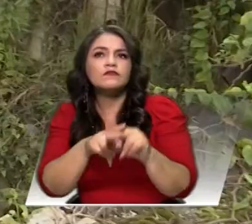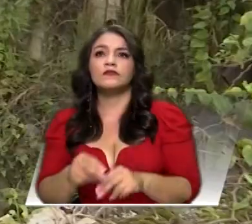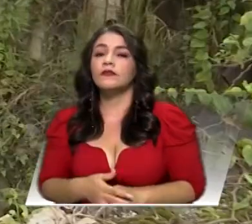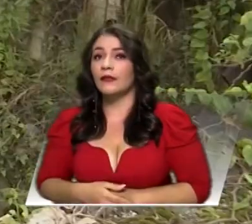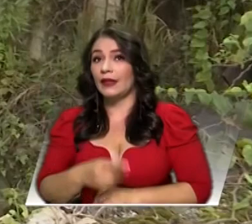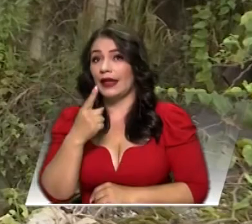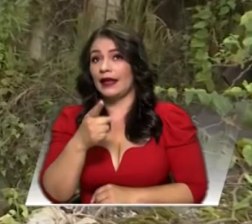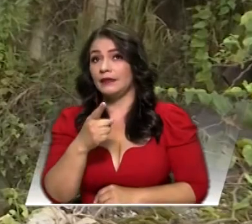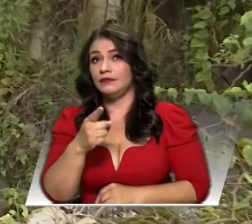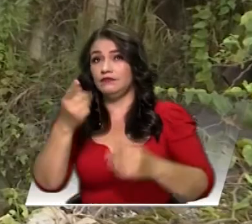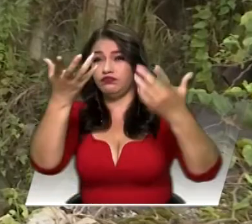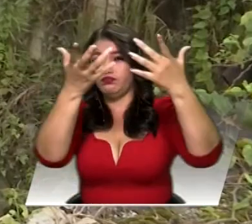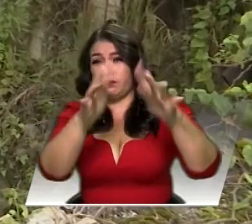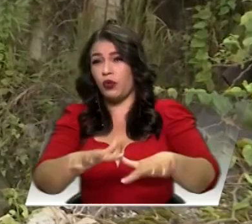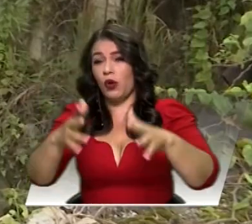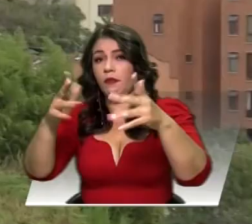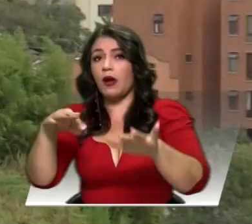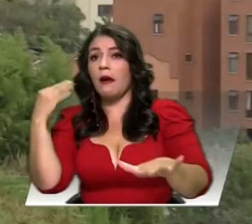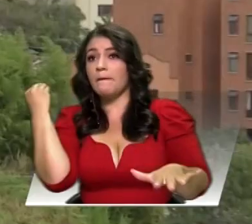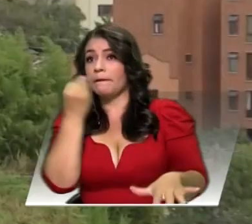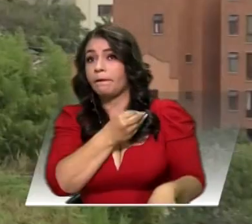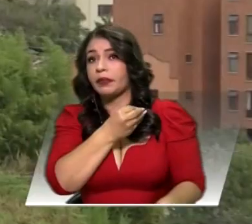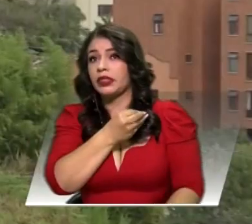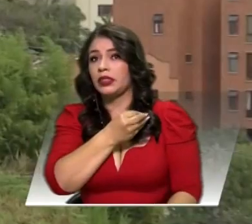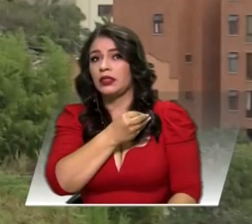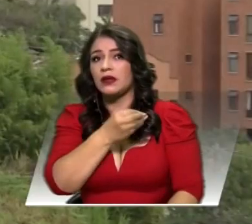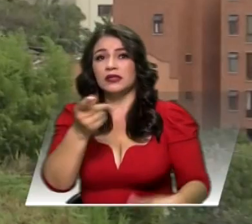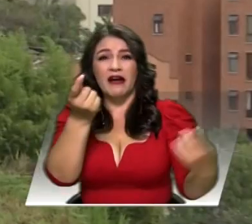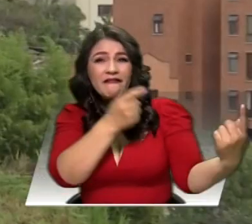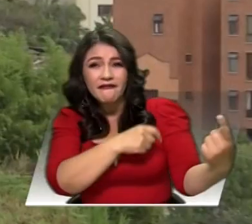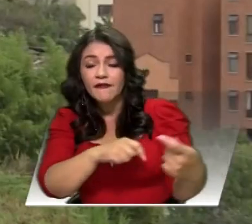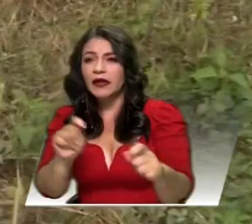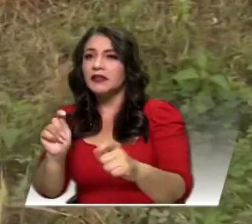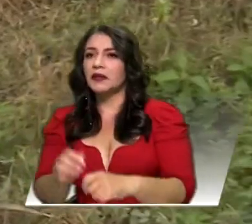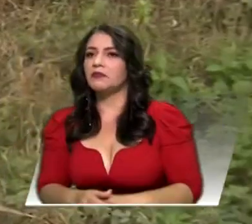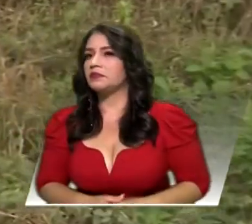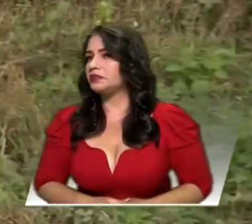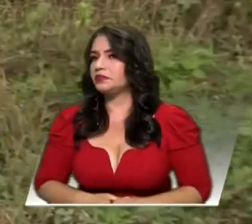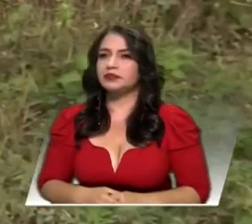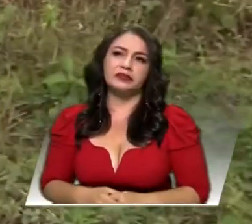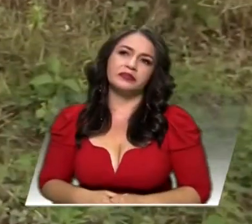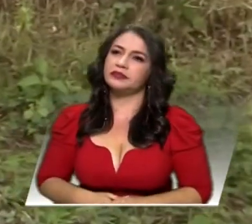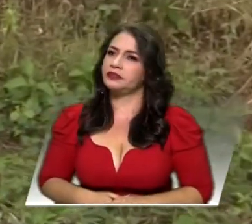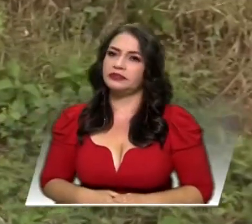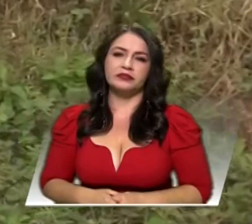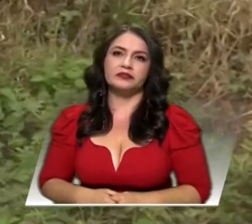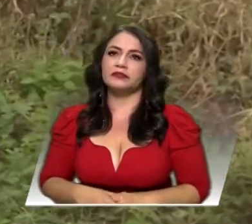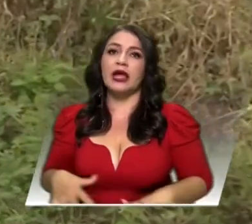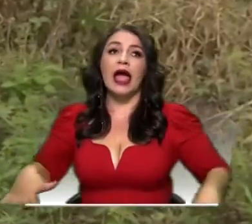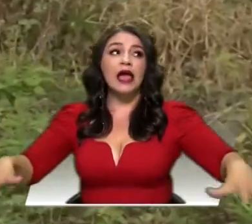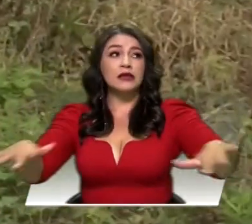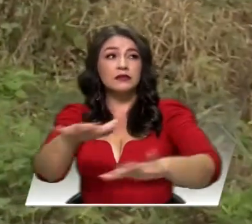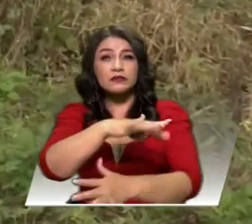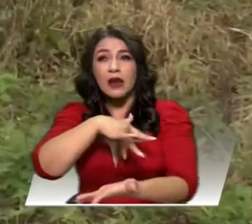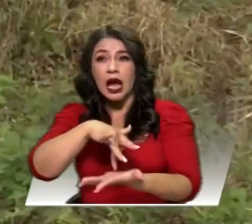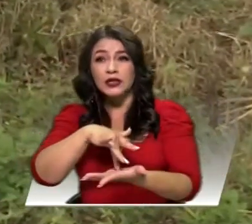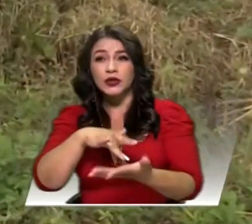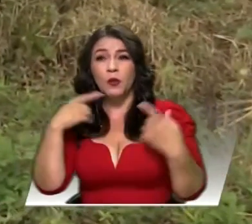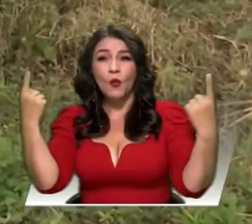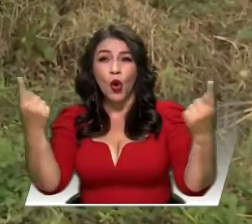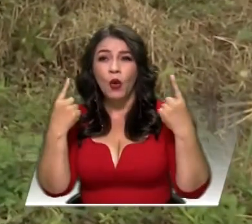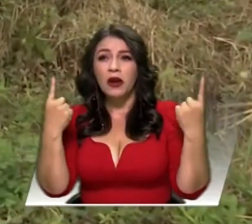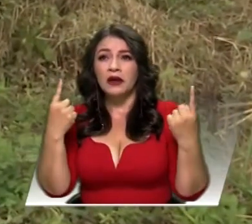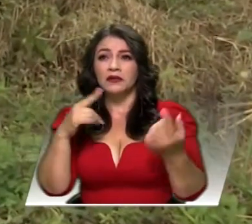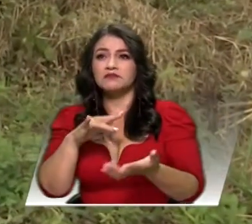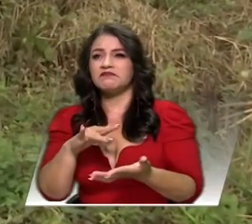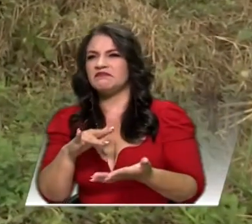edificios implosionados que quedan vacíos son de difícil comercialización y de no convertirse en espacios públicos difícilmente resultan atractivos para